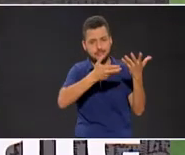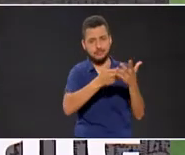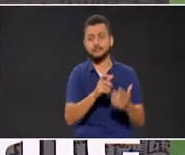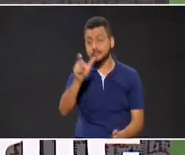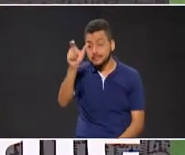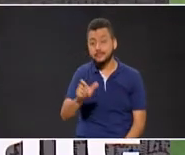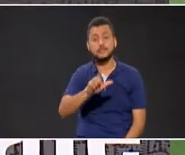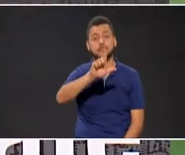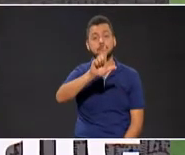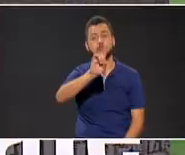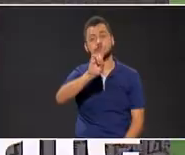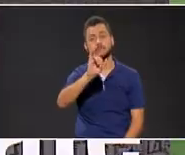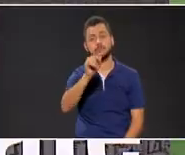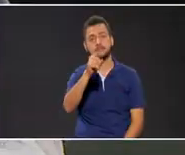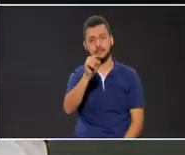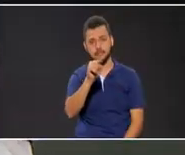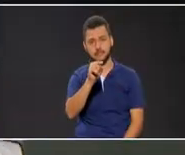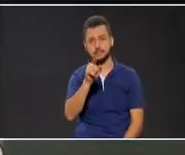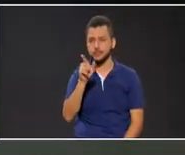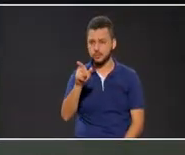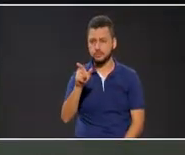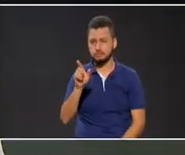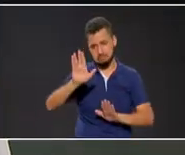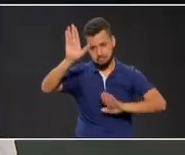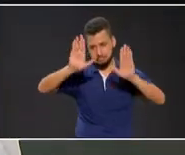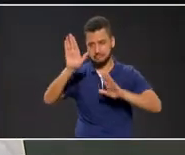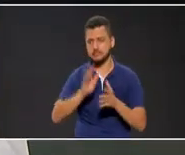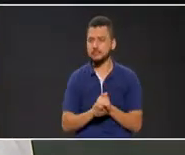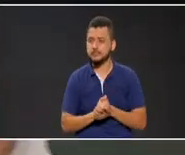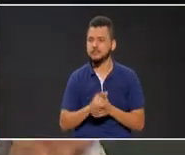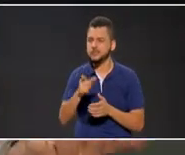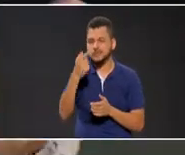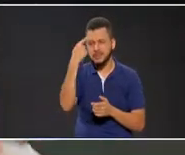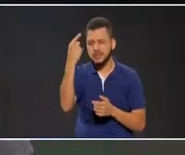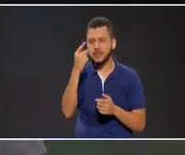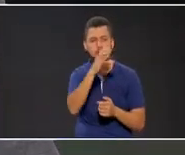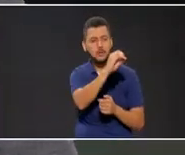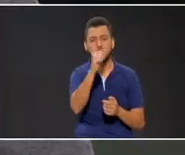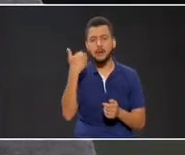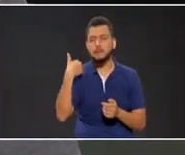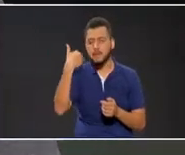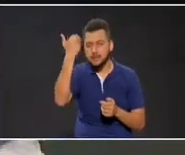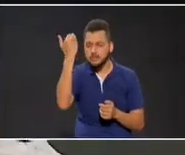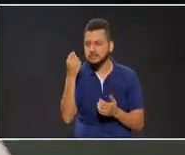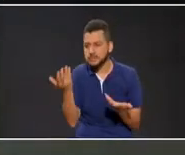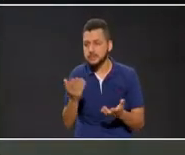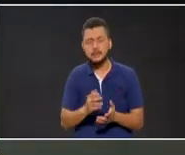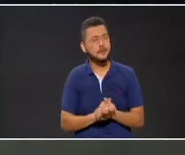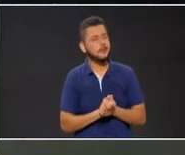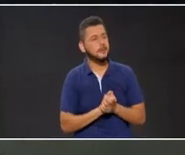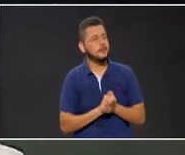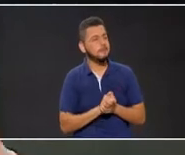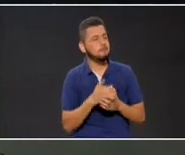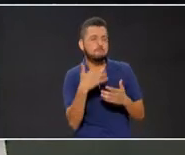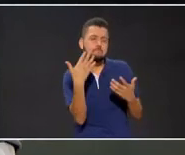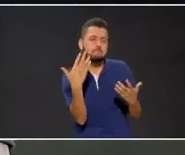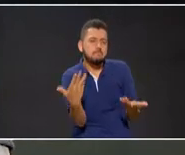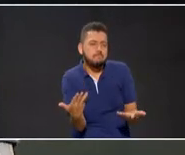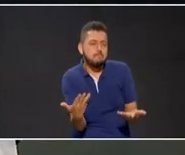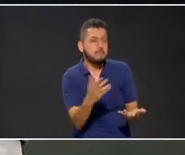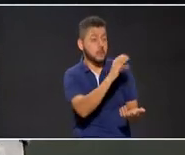turno el adulto mayor es las personas nada especiales son los que nos dan la sabiduría